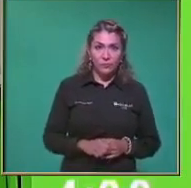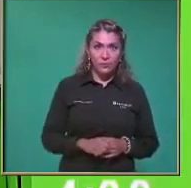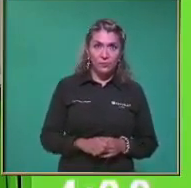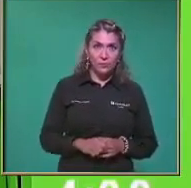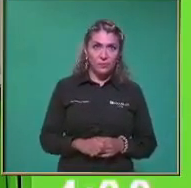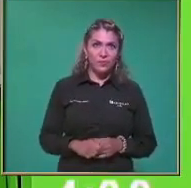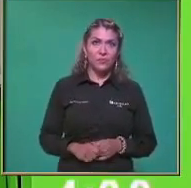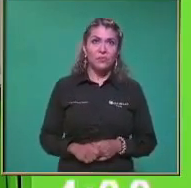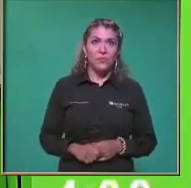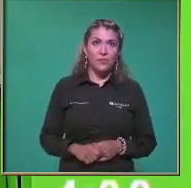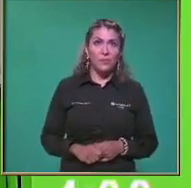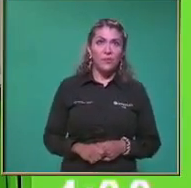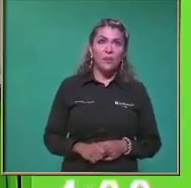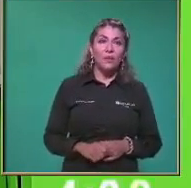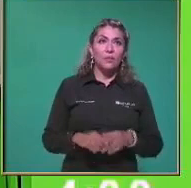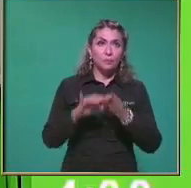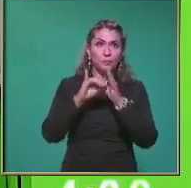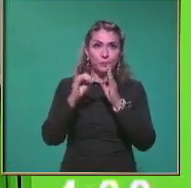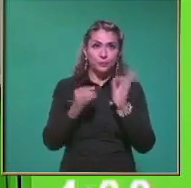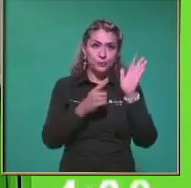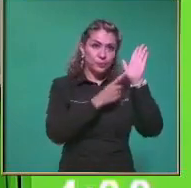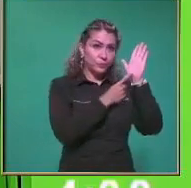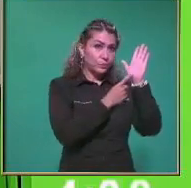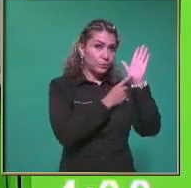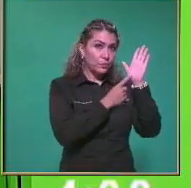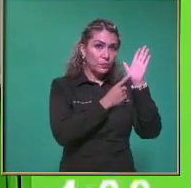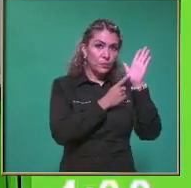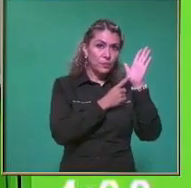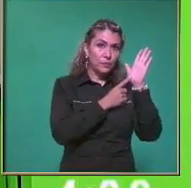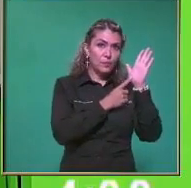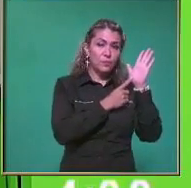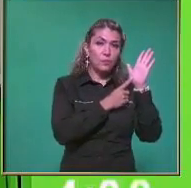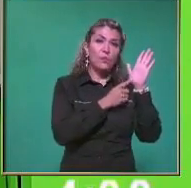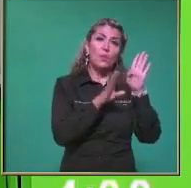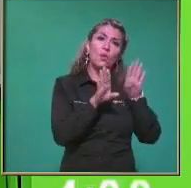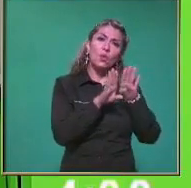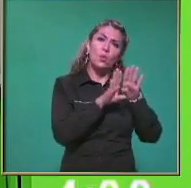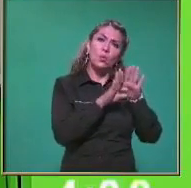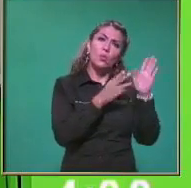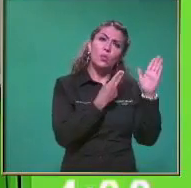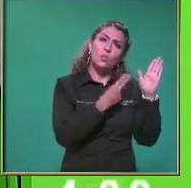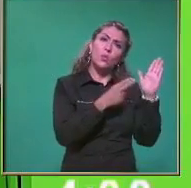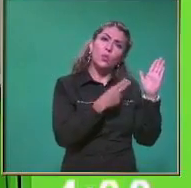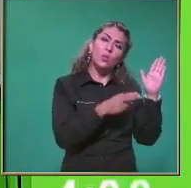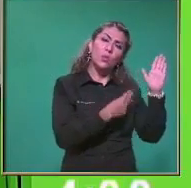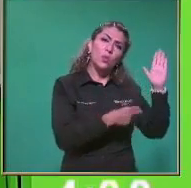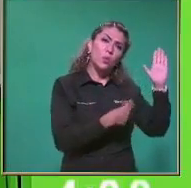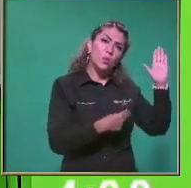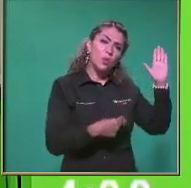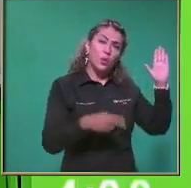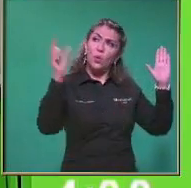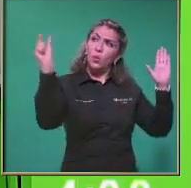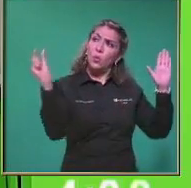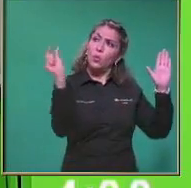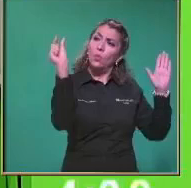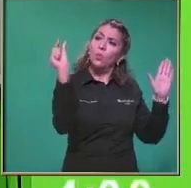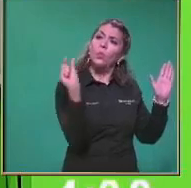Aquí les traigo una imagen en la cual vienen cómo se llaman cada una de las